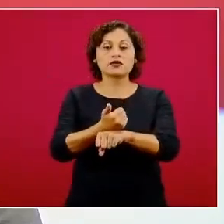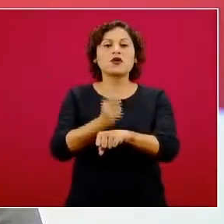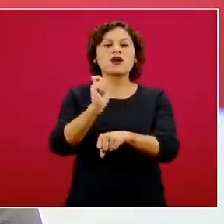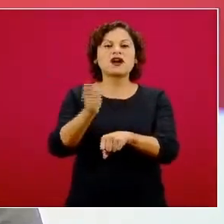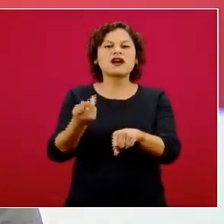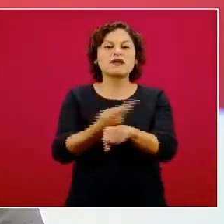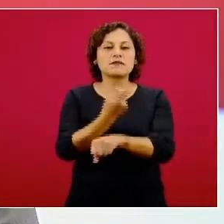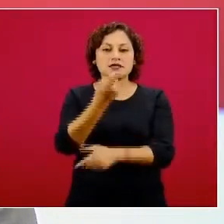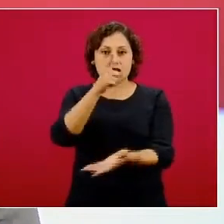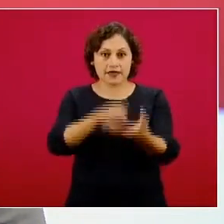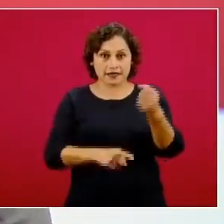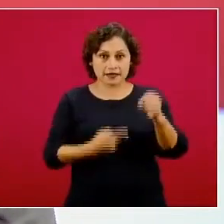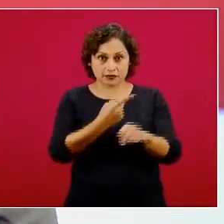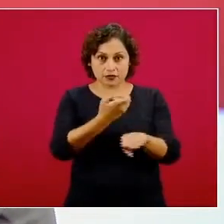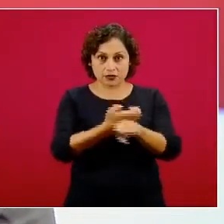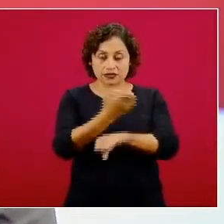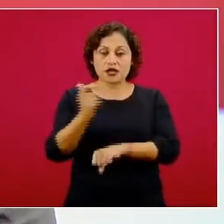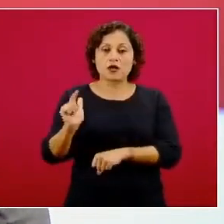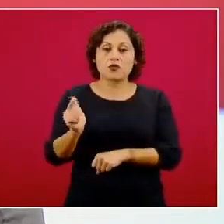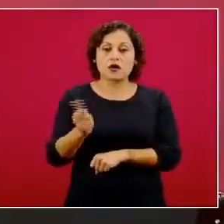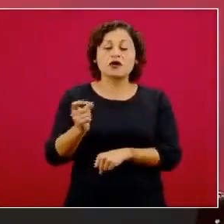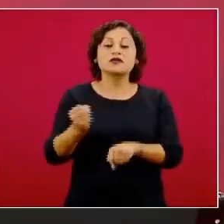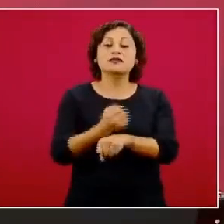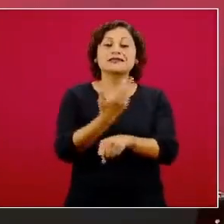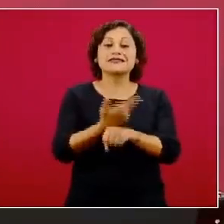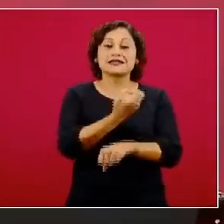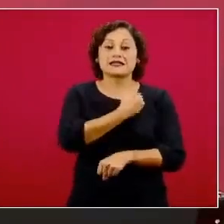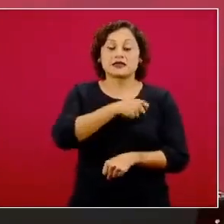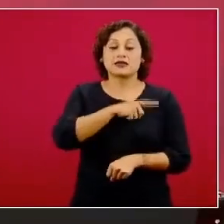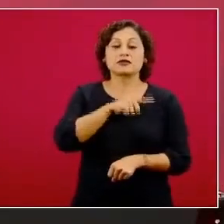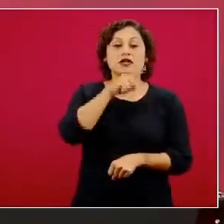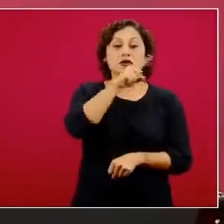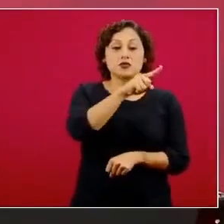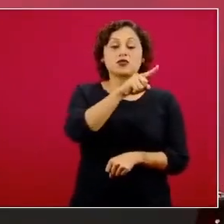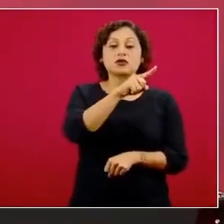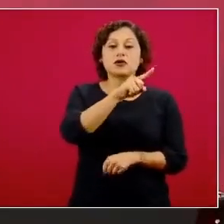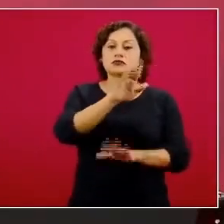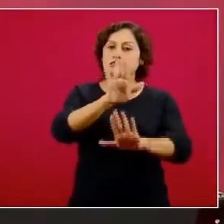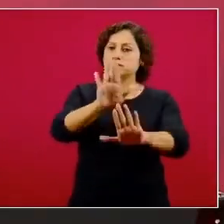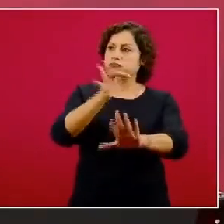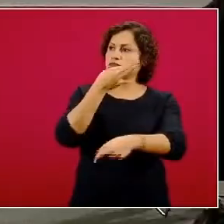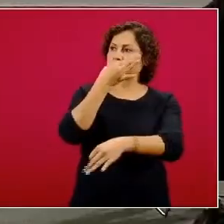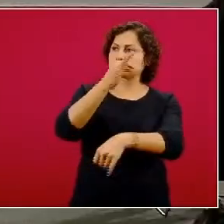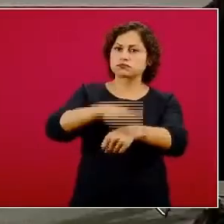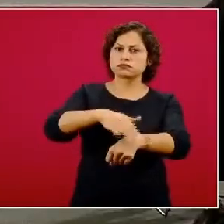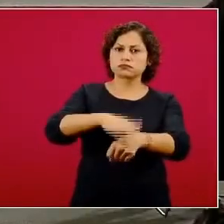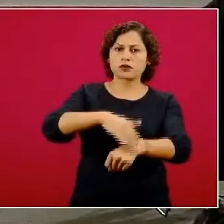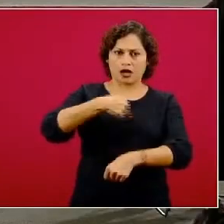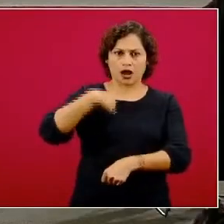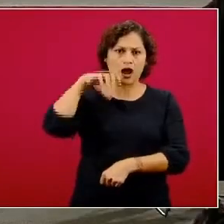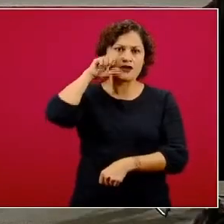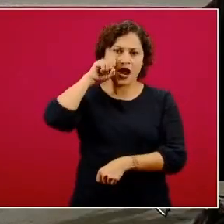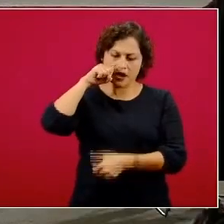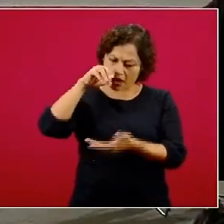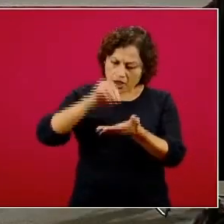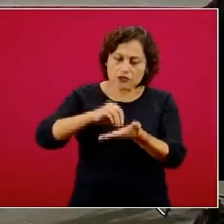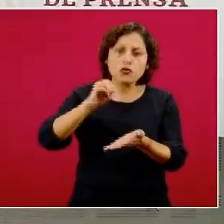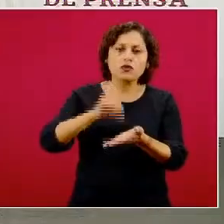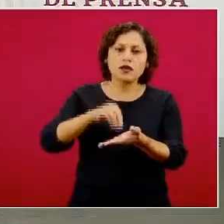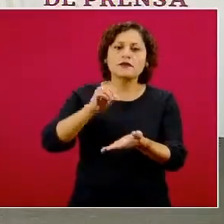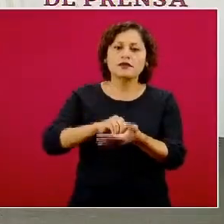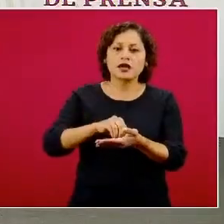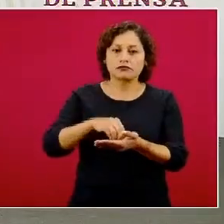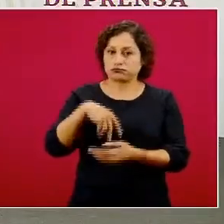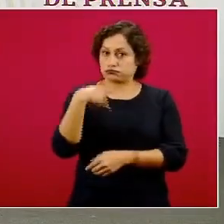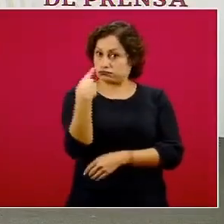del estado de Guanajuato dice: nosotros nos mantendremos en naranja por el momento. ¿Sí? Ellos también tienen esa capacidad,